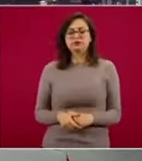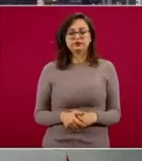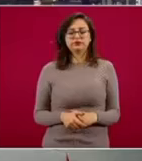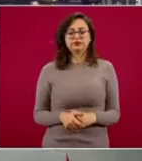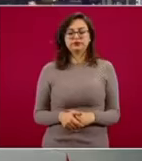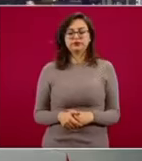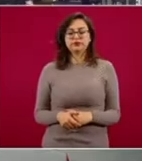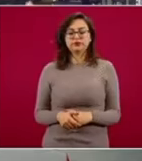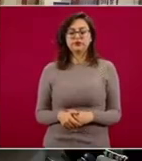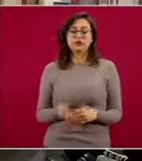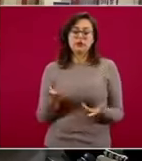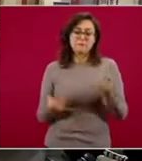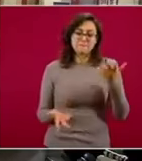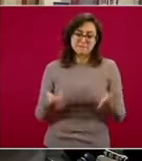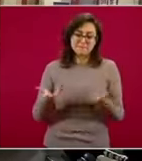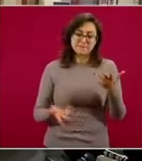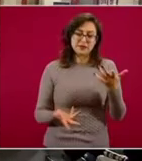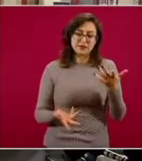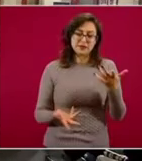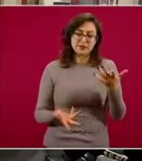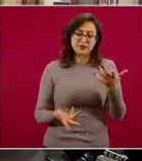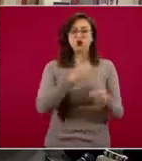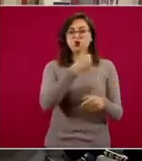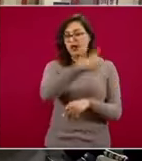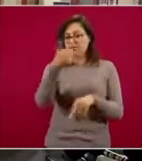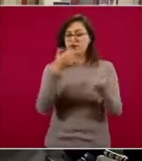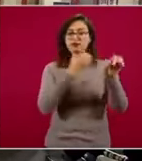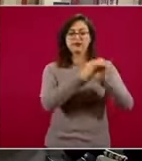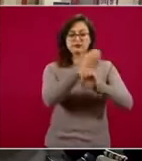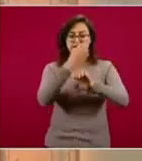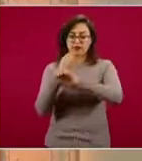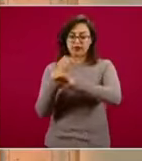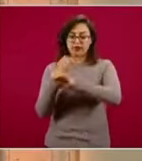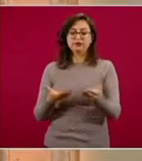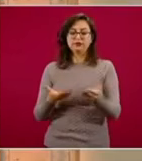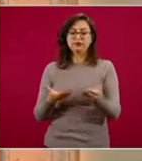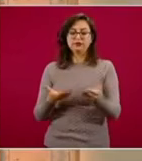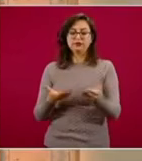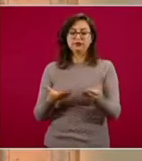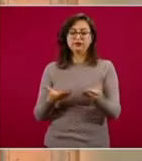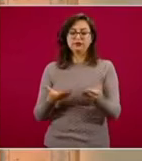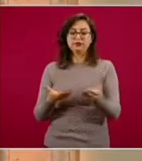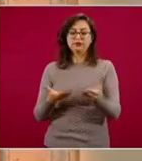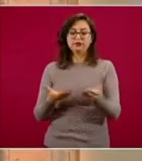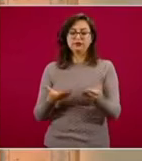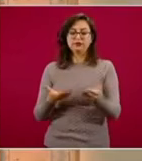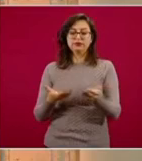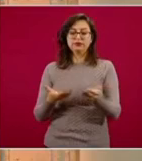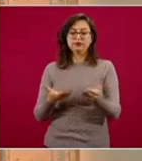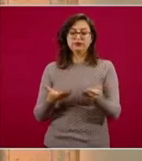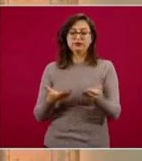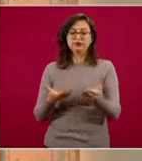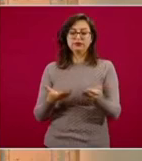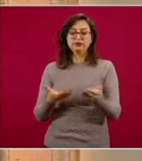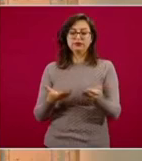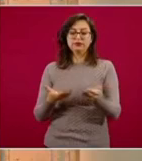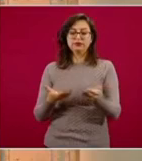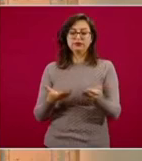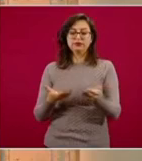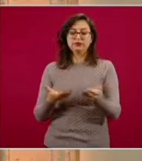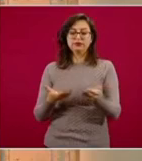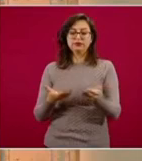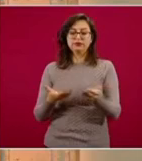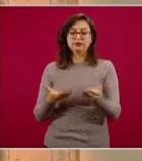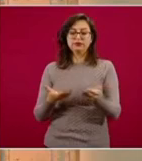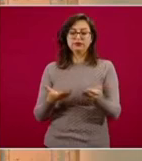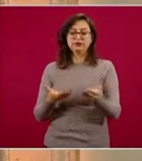cada entidad federativa. Si vemos la siguiente diapositiva, vamos a actualizar la estadística nacional para el